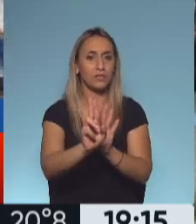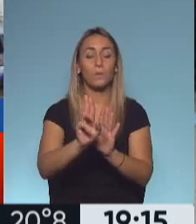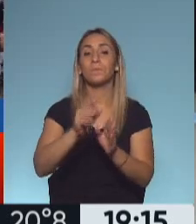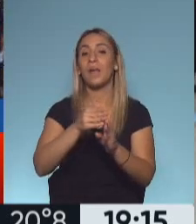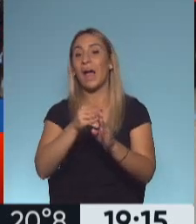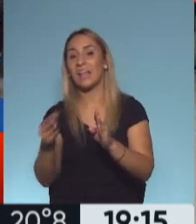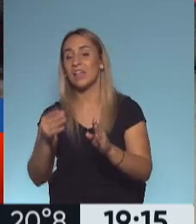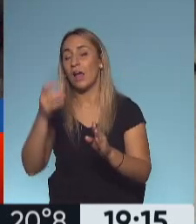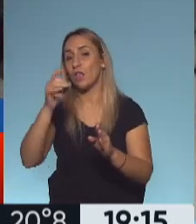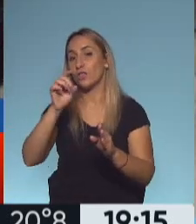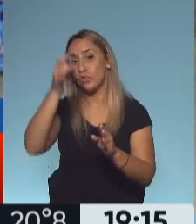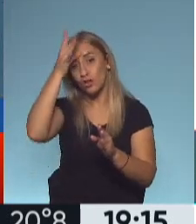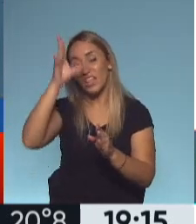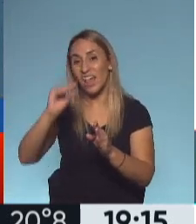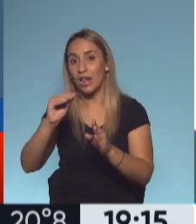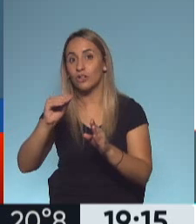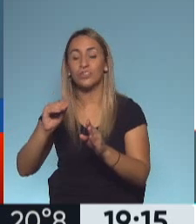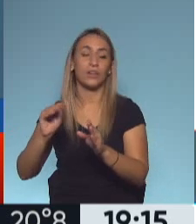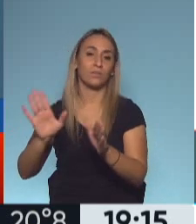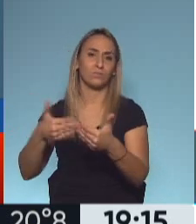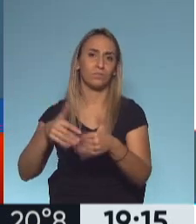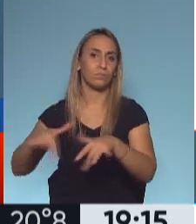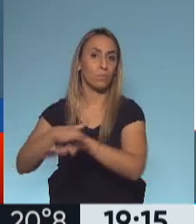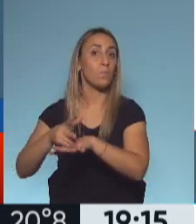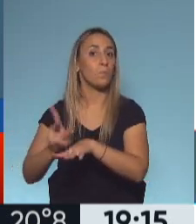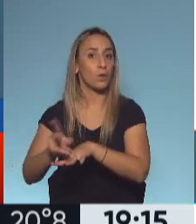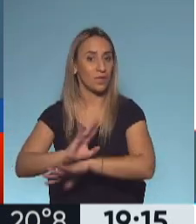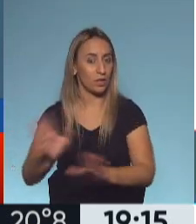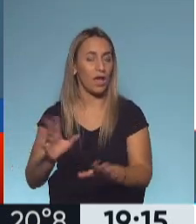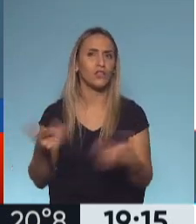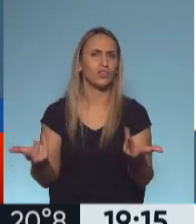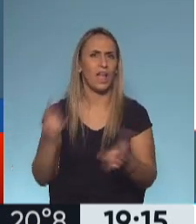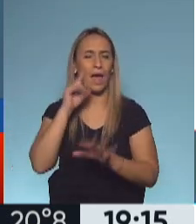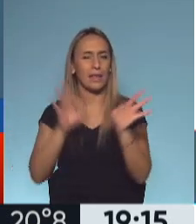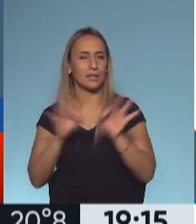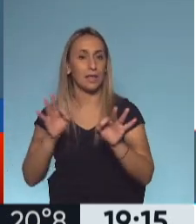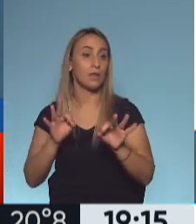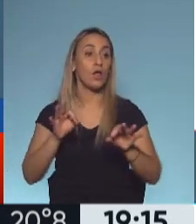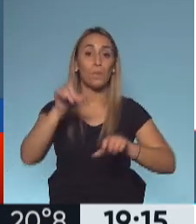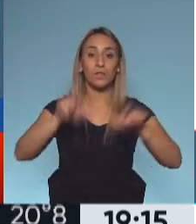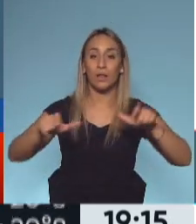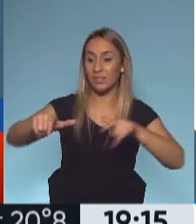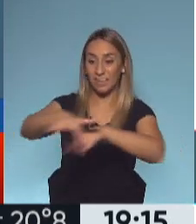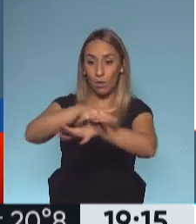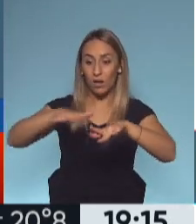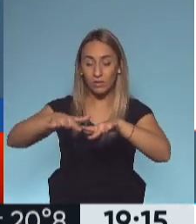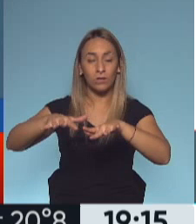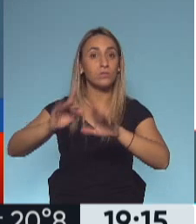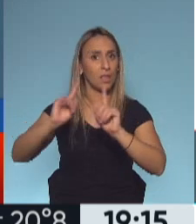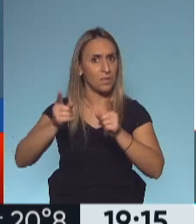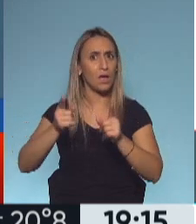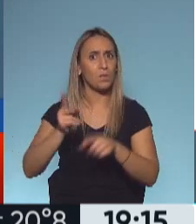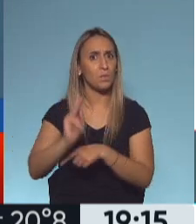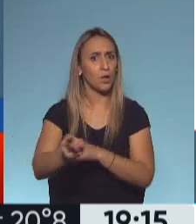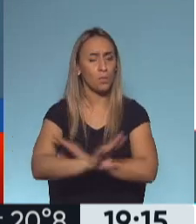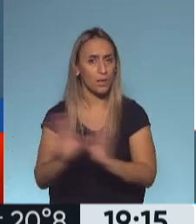el horario de las 23 de cierre de actividad se va a cortar hasta las 20, bueno, lo que están estudiando, si no hay también que acortar el horario de cierre de circulación. Puede ser hasta las 10,